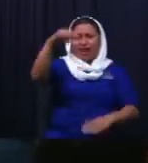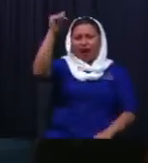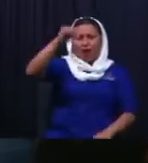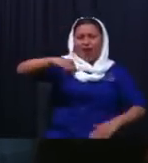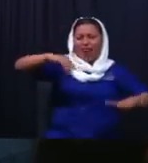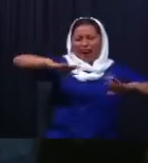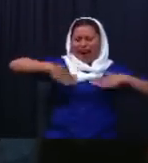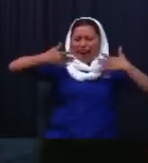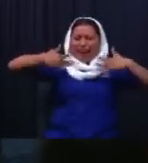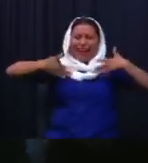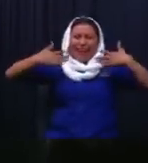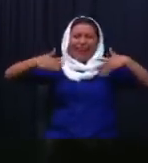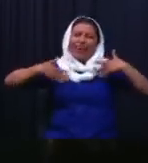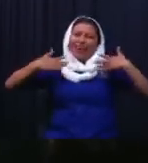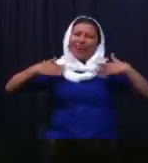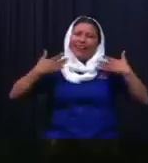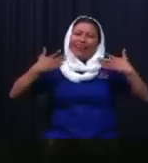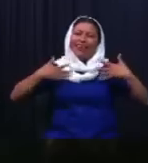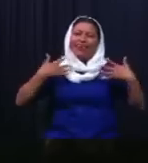¡Aleluya!